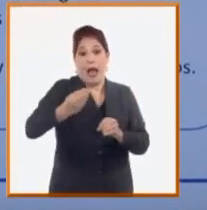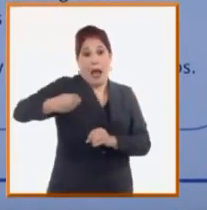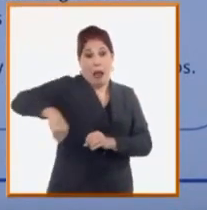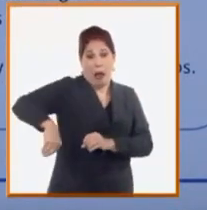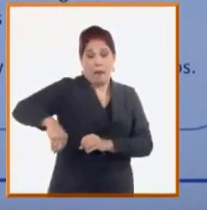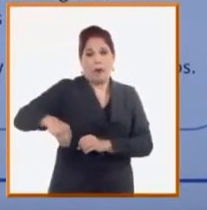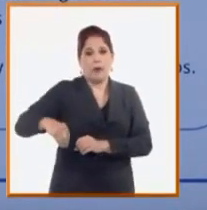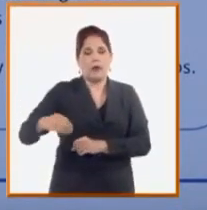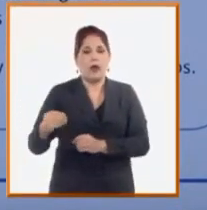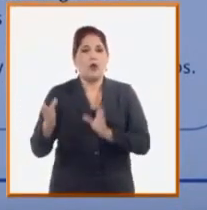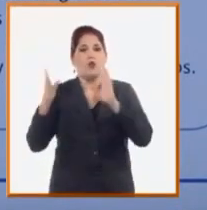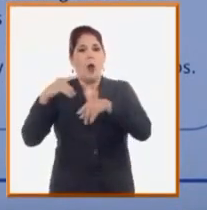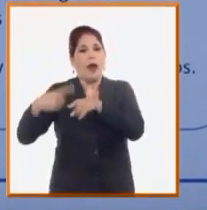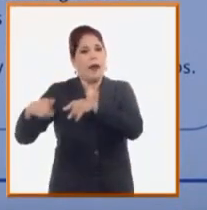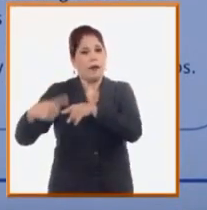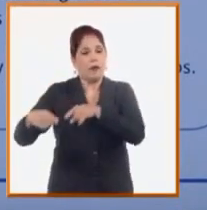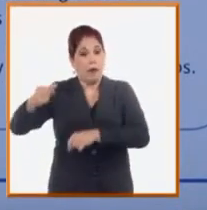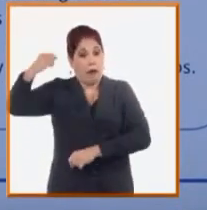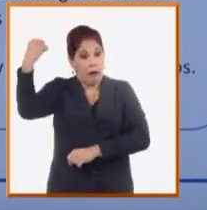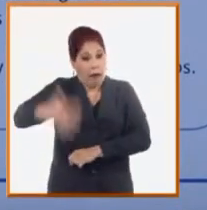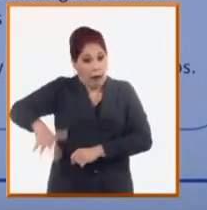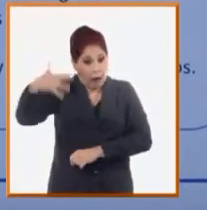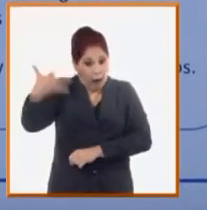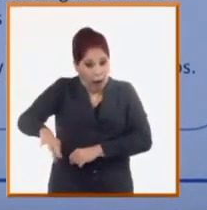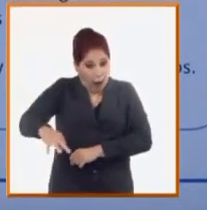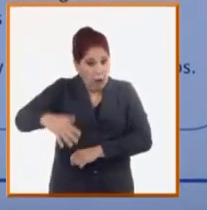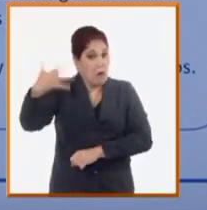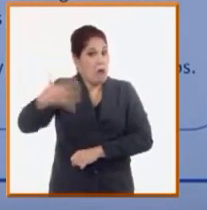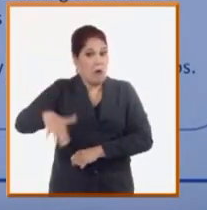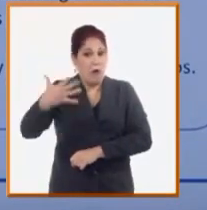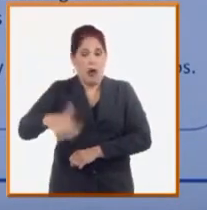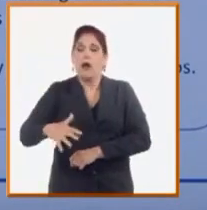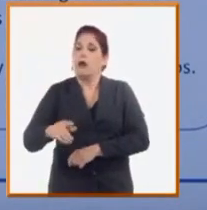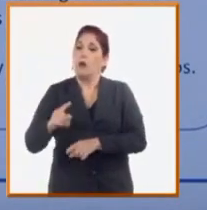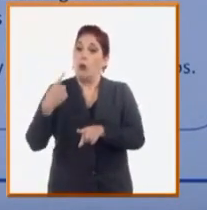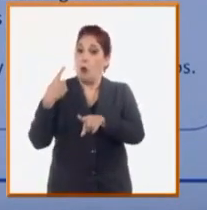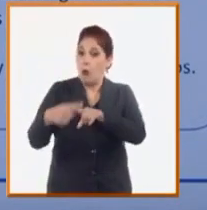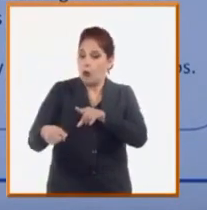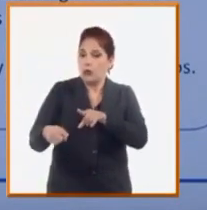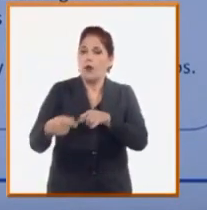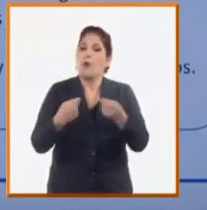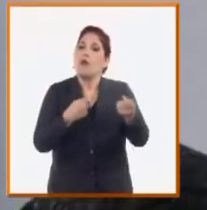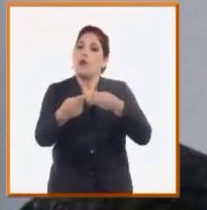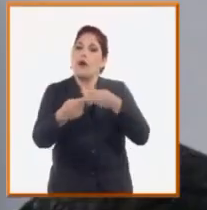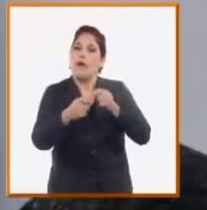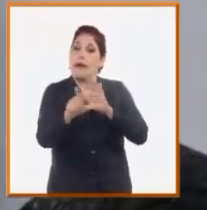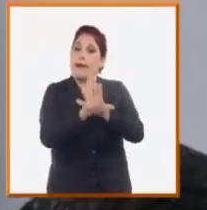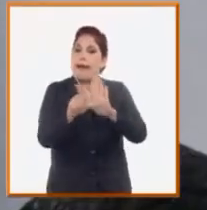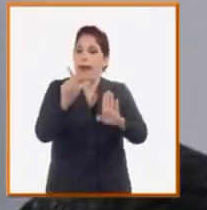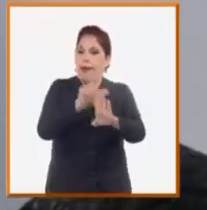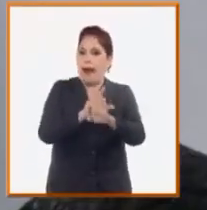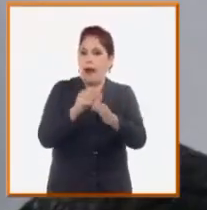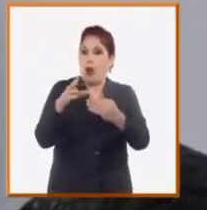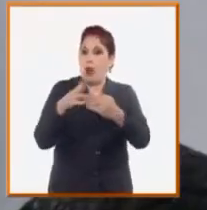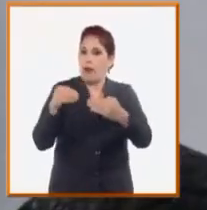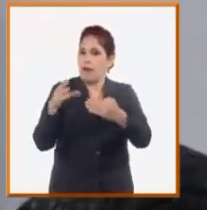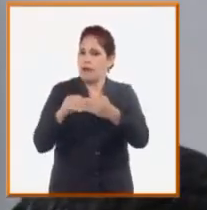déficit de oferta, la inexistencia de un mercado legal de divisas y por tanto el surgimiento y desarrollo del